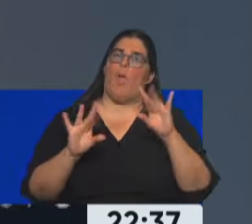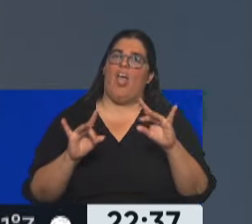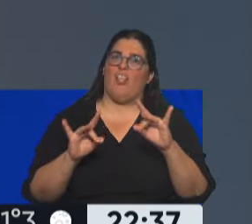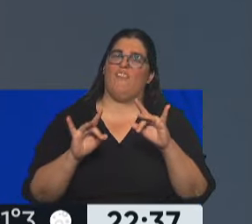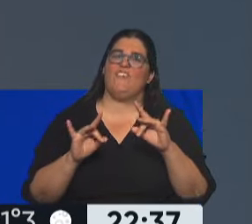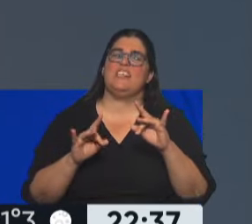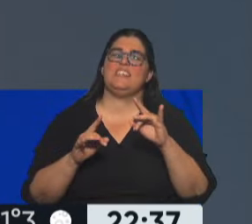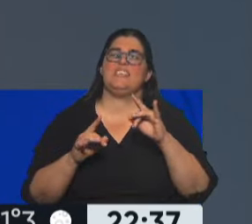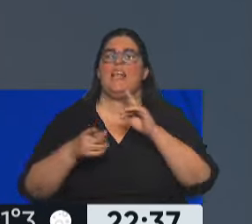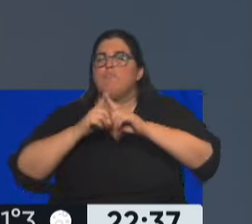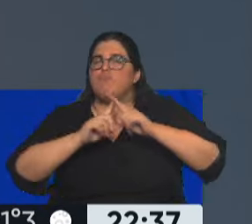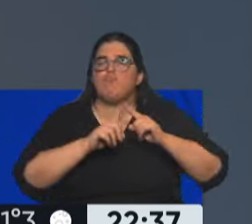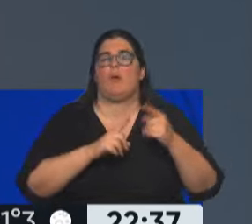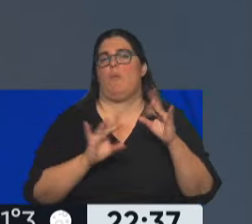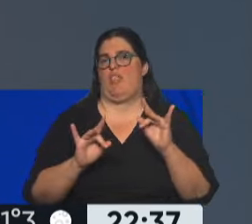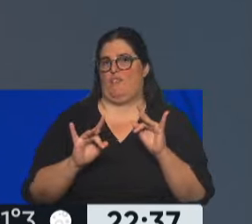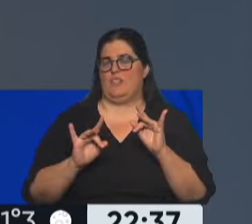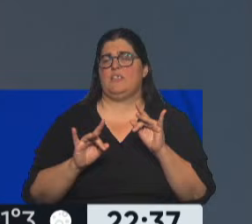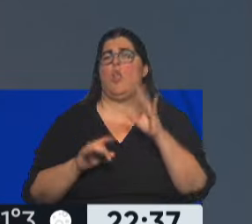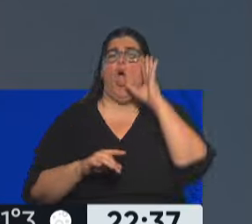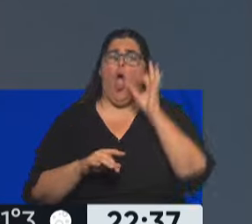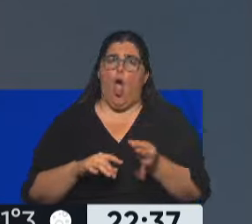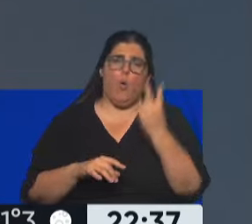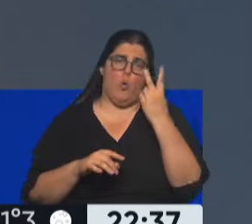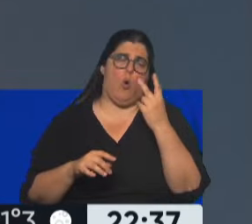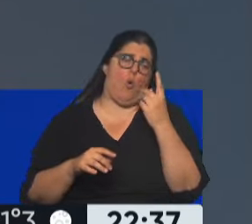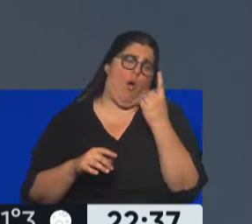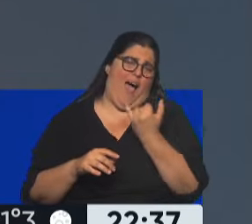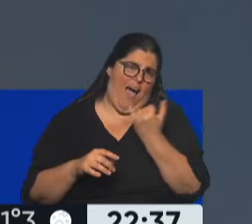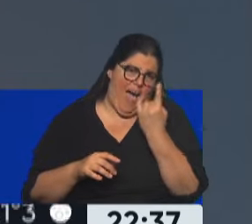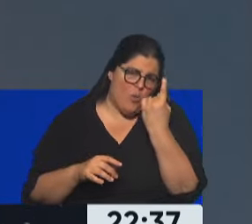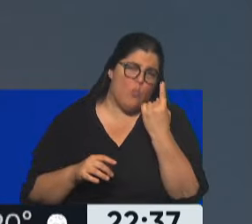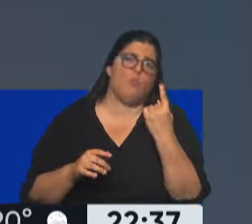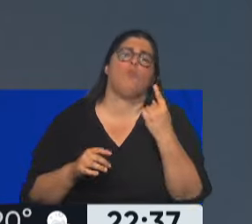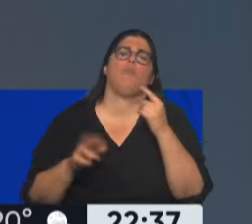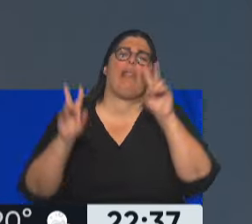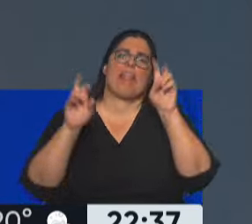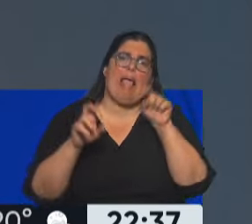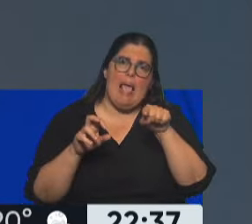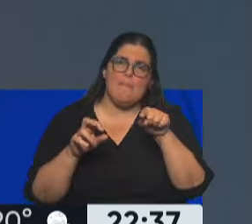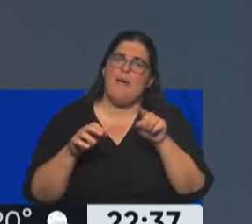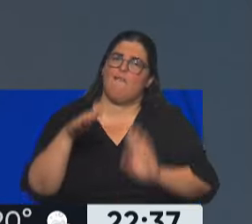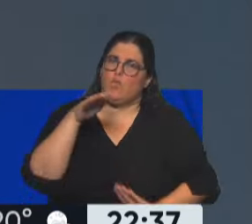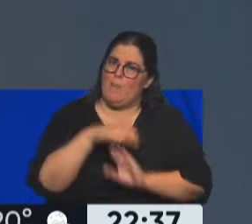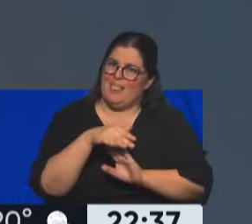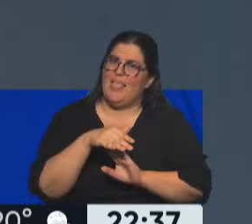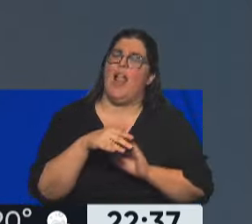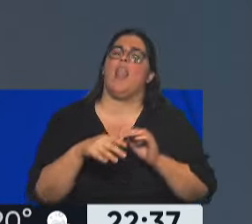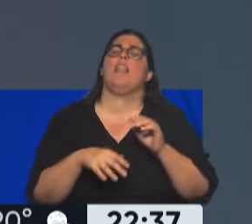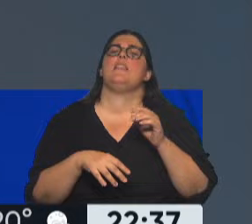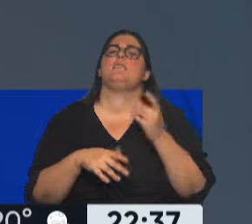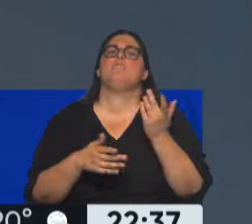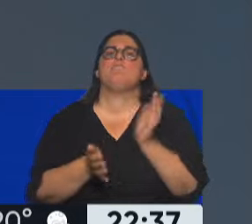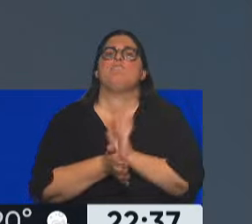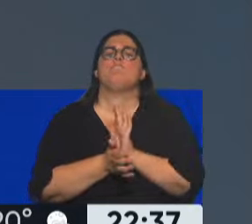la combinación. Obviamente que hay una cuestión de fondo. La cuestión de fondo es cómo hacer para